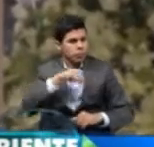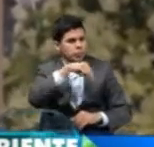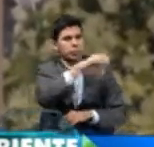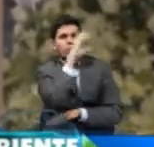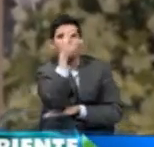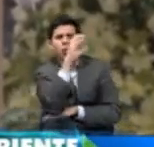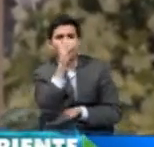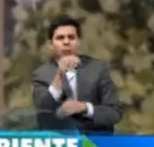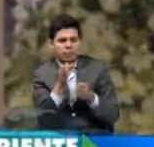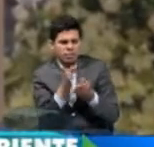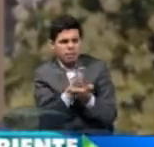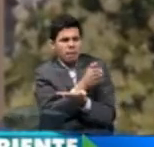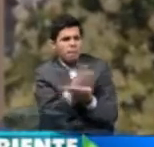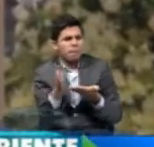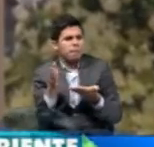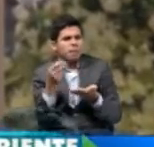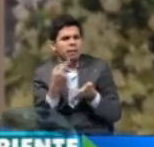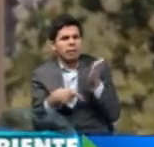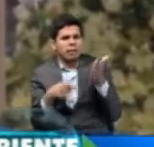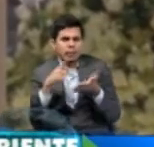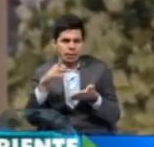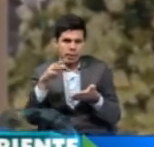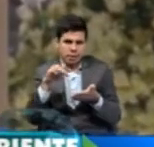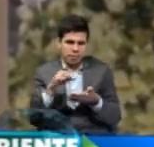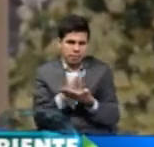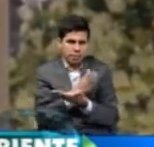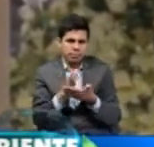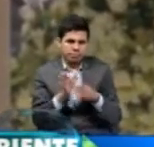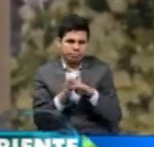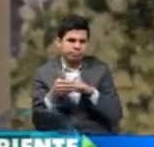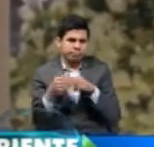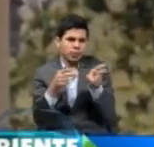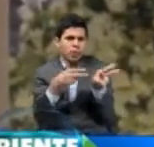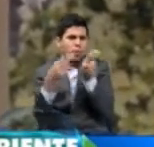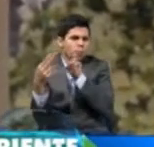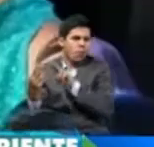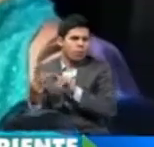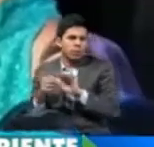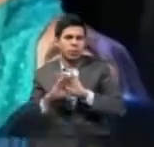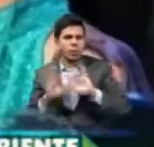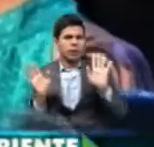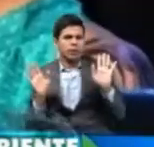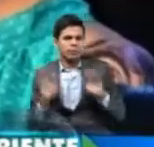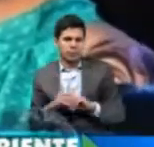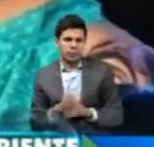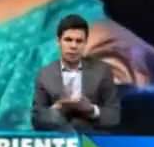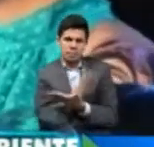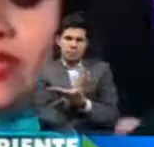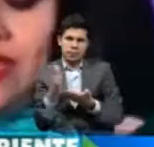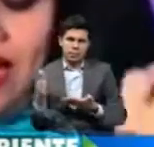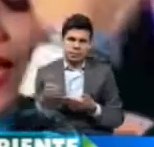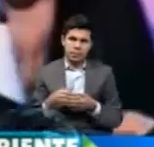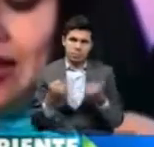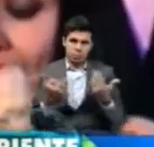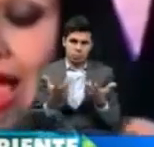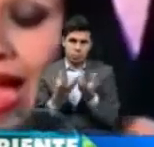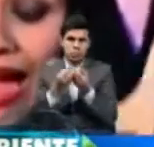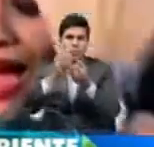muy pocos kilómetros, yo diría que nada, una frontera, una línea fronteriza, más nada. Hoy las agrupaciones